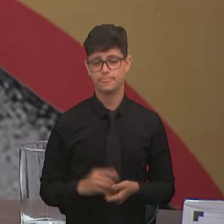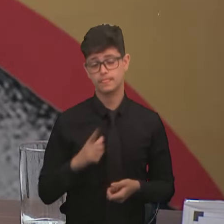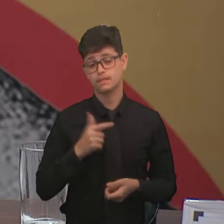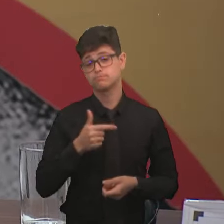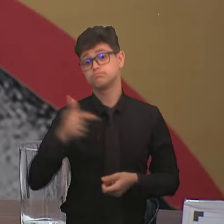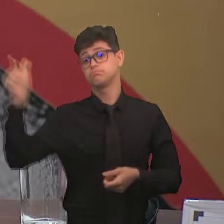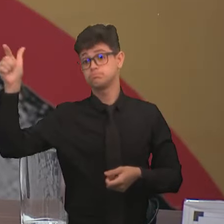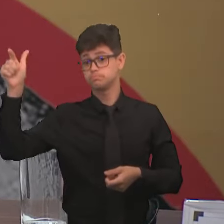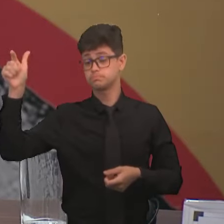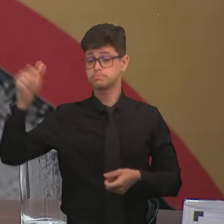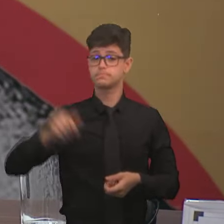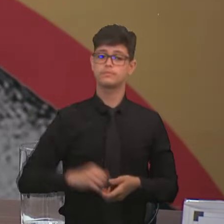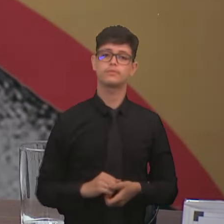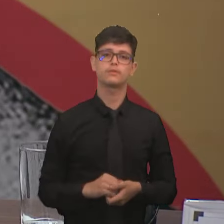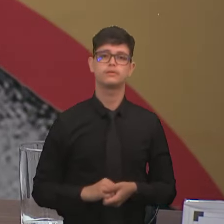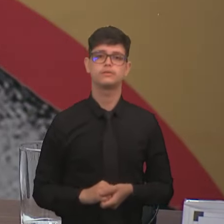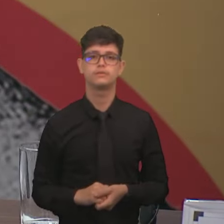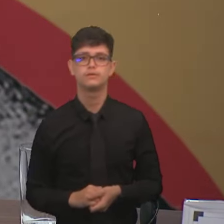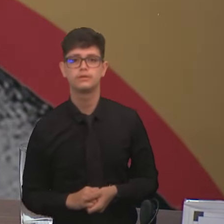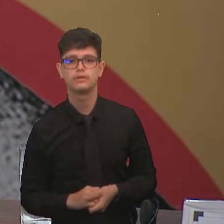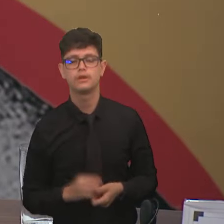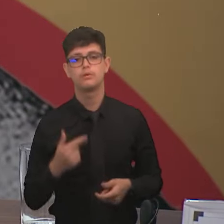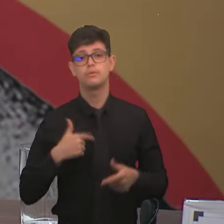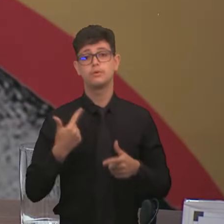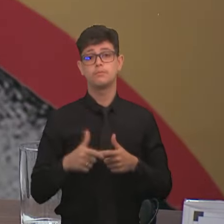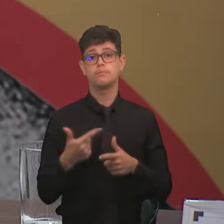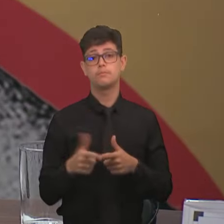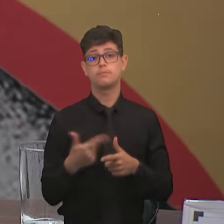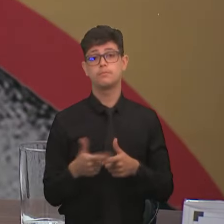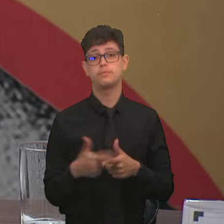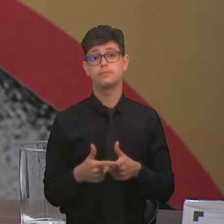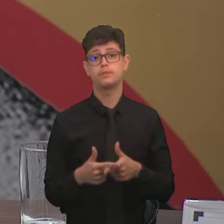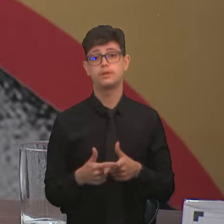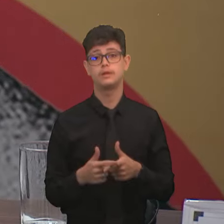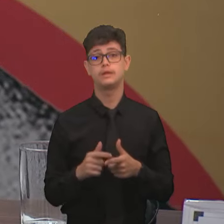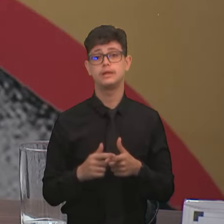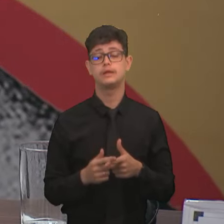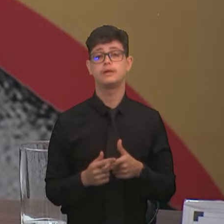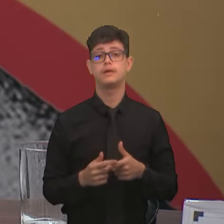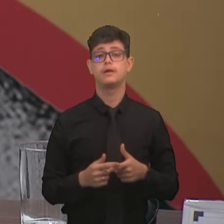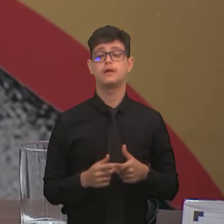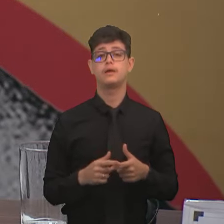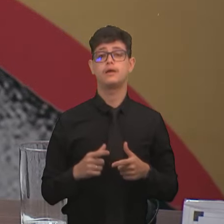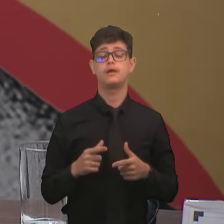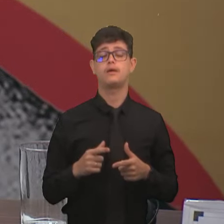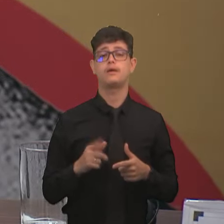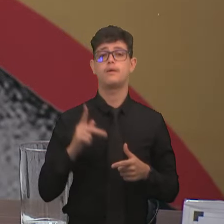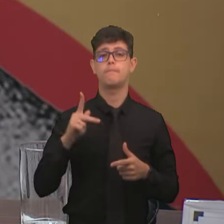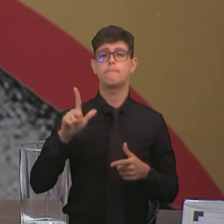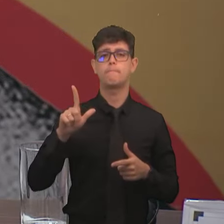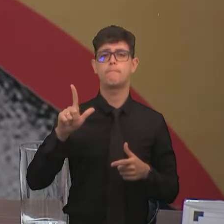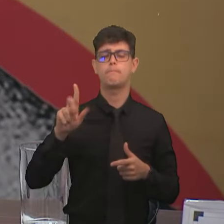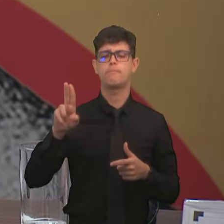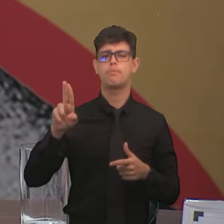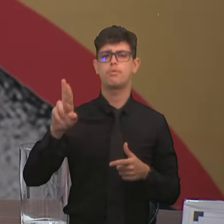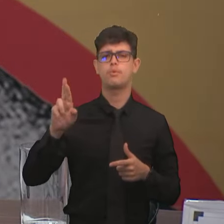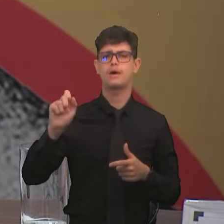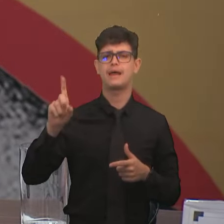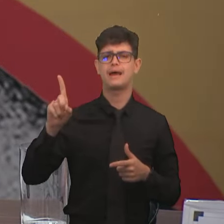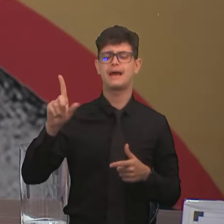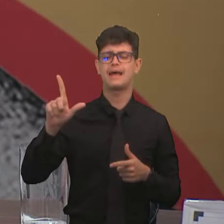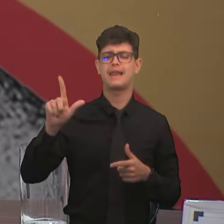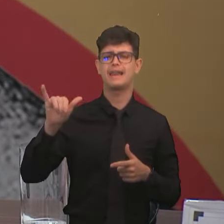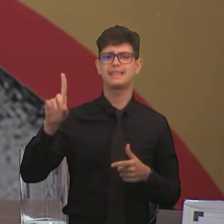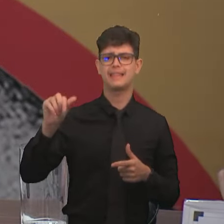Otro punto también observado en este documento es el problema de isonomía y pluralidad. La tendencia de